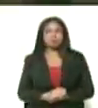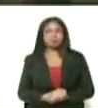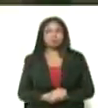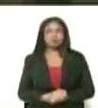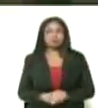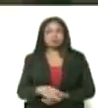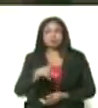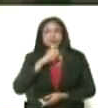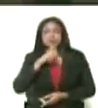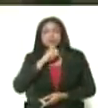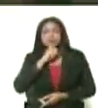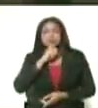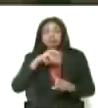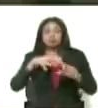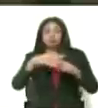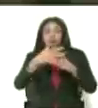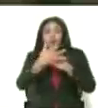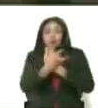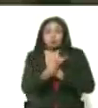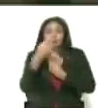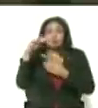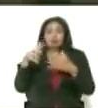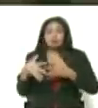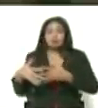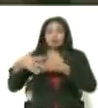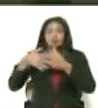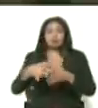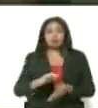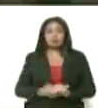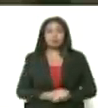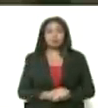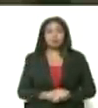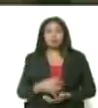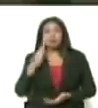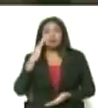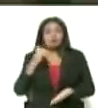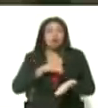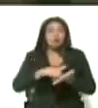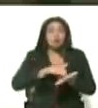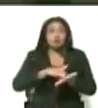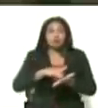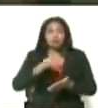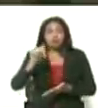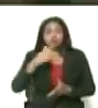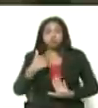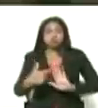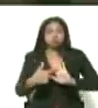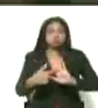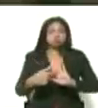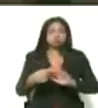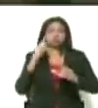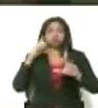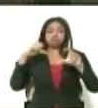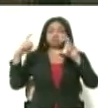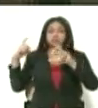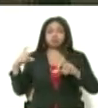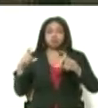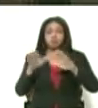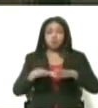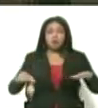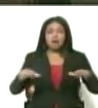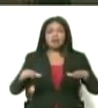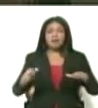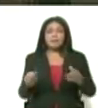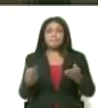complicando localmente, por ejemplo, a Nueva York, donde hoy mostraban imágenes de fosas